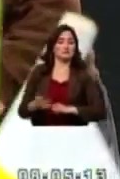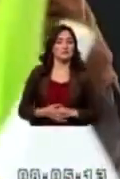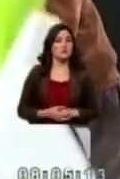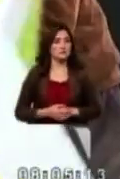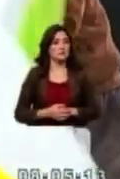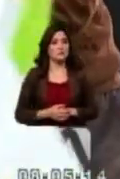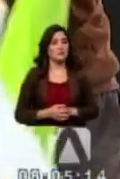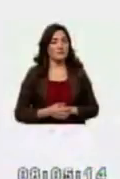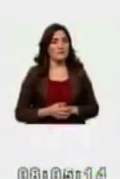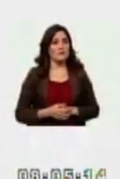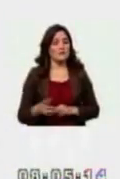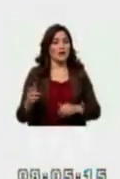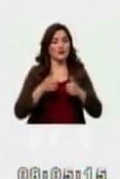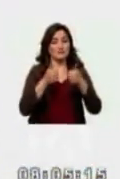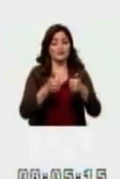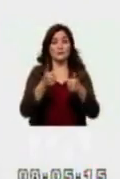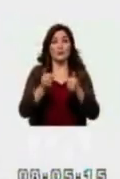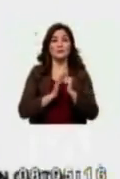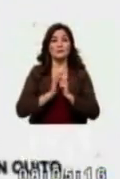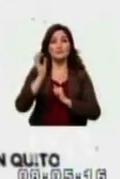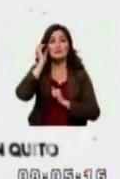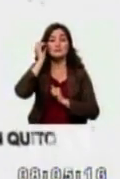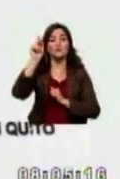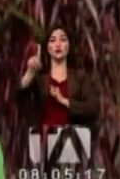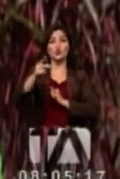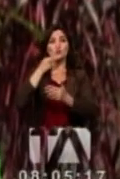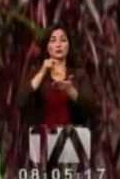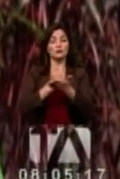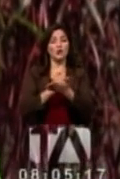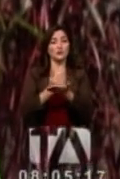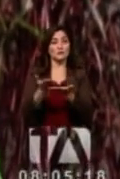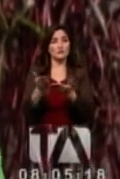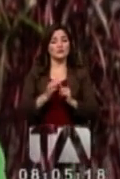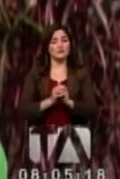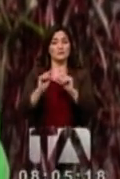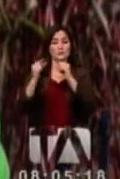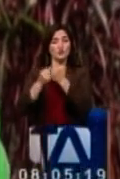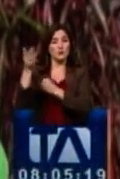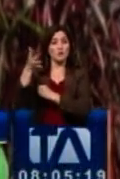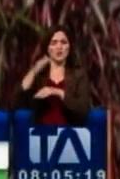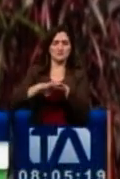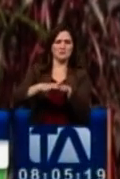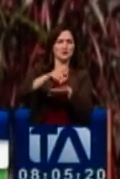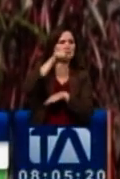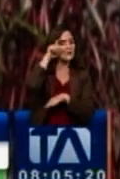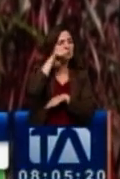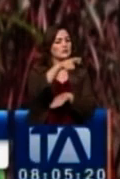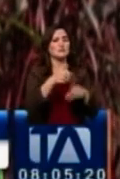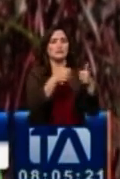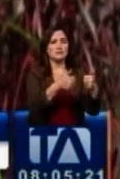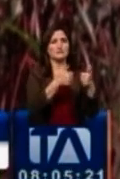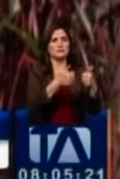candidato oficialista Lenín Moreno reaccionó subiendo a sus redes la declaración notarial. Cuando la red de maestros le invita al candidato